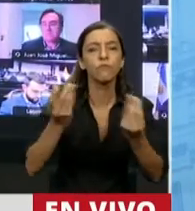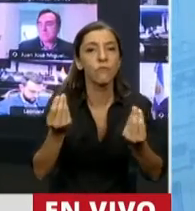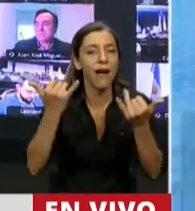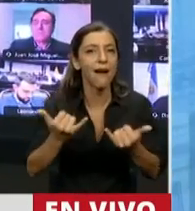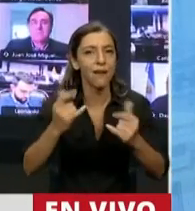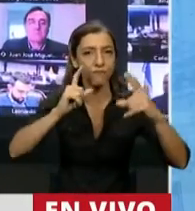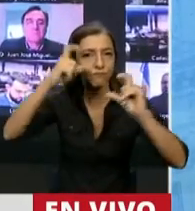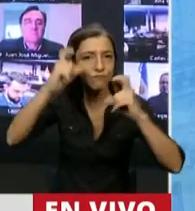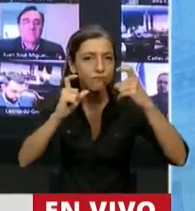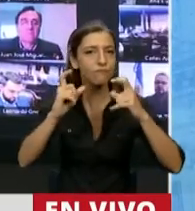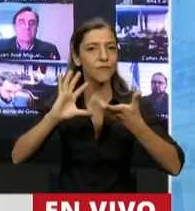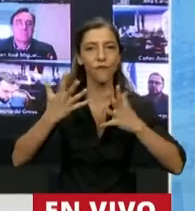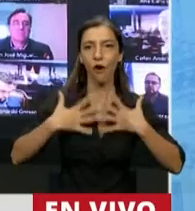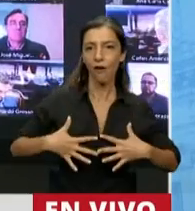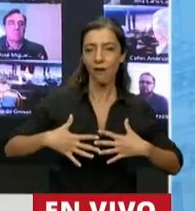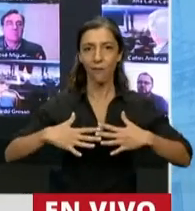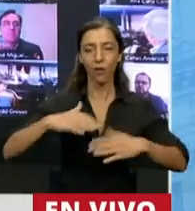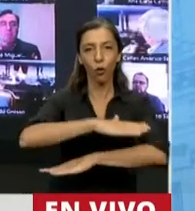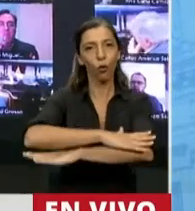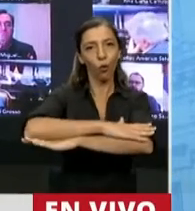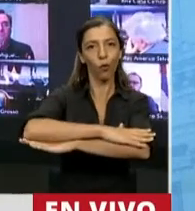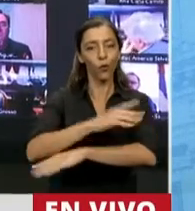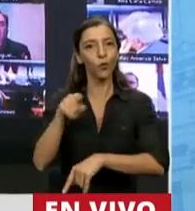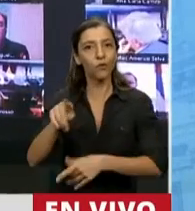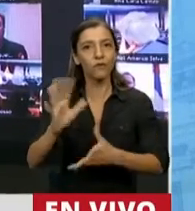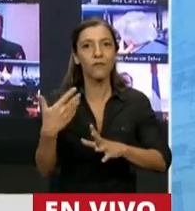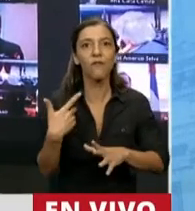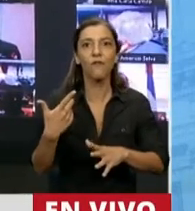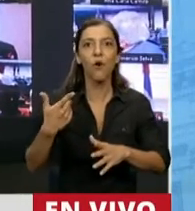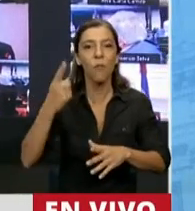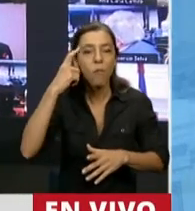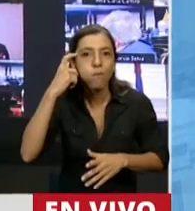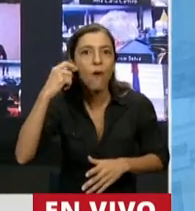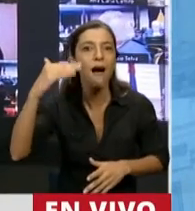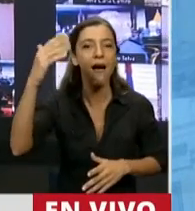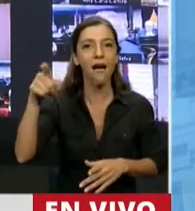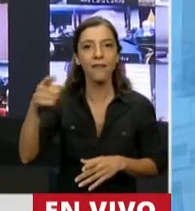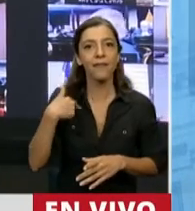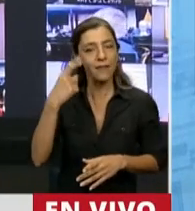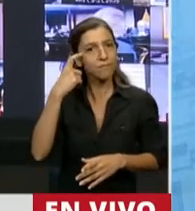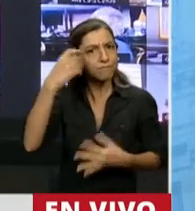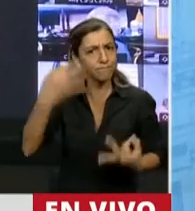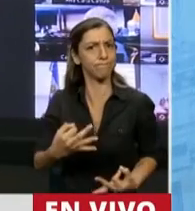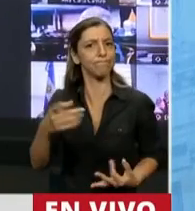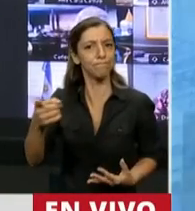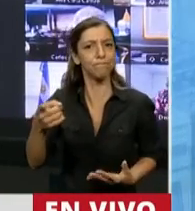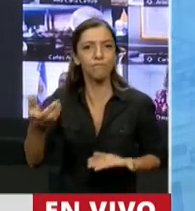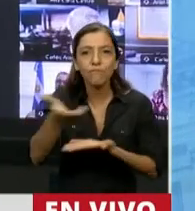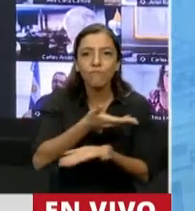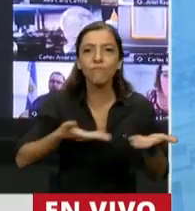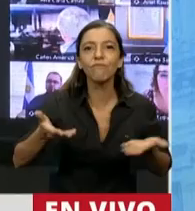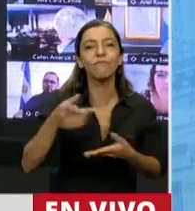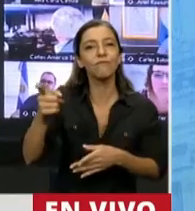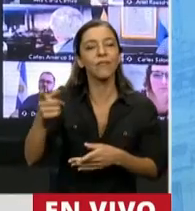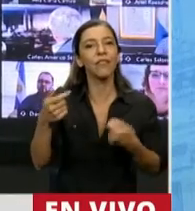manera de ver la vida. Lo segundo que nos enseñó a todos Maradona es ese valor que nos lleva a la vida y a la